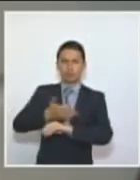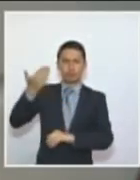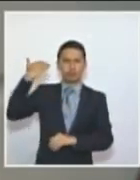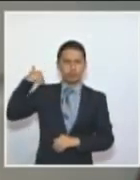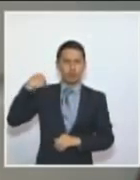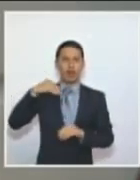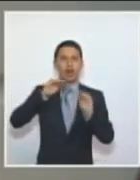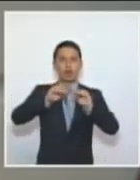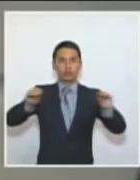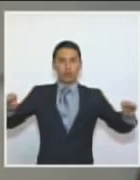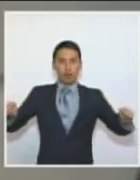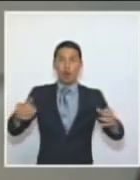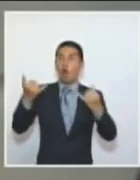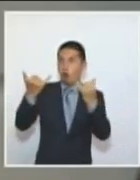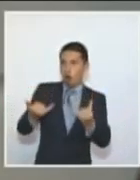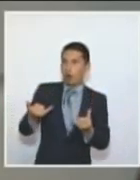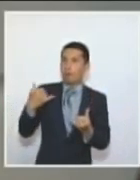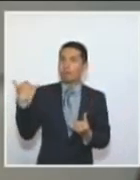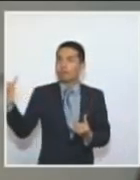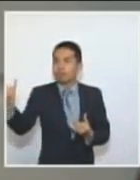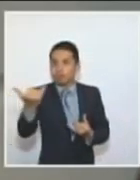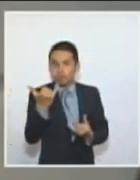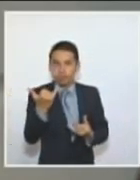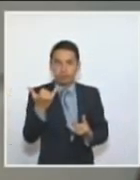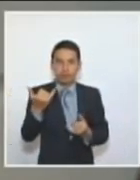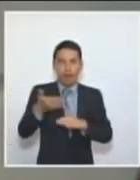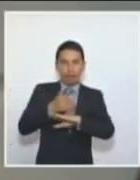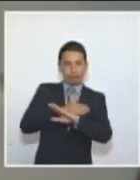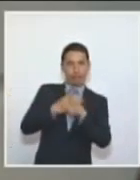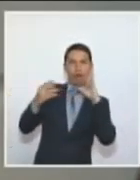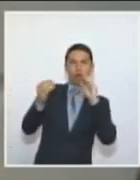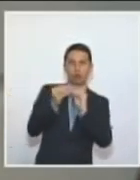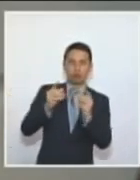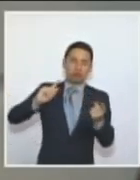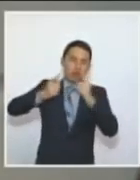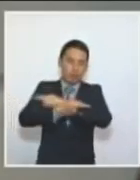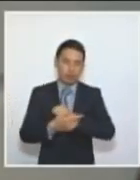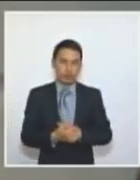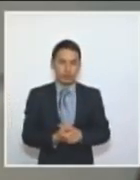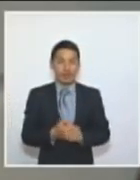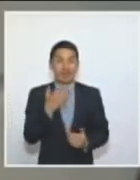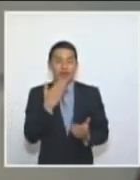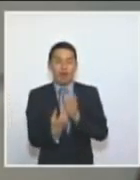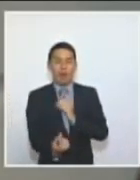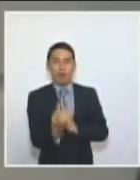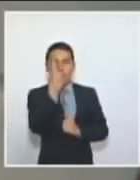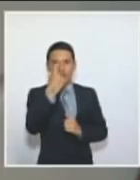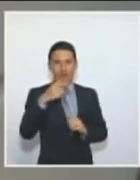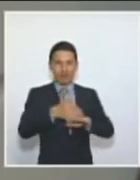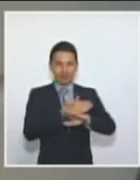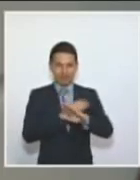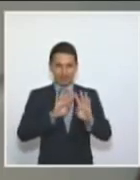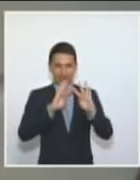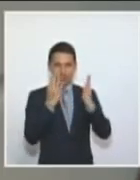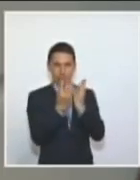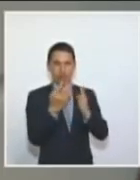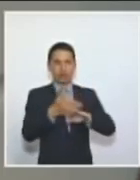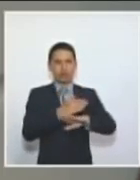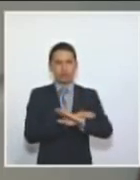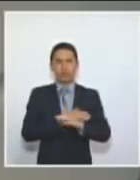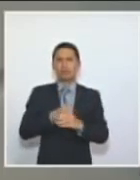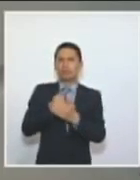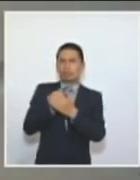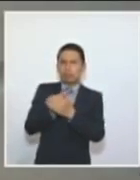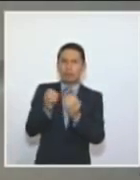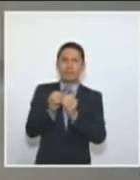y que hoy debería estar obstruyendo las vías. Si no es por este Senado, en la intervención juiciosa en 4 semanas que